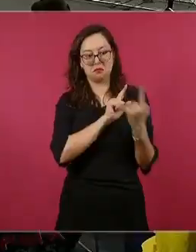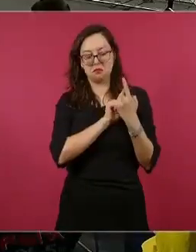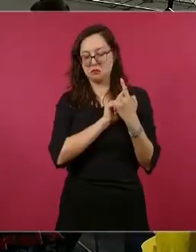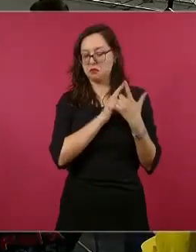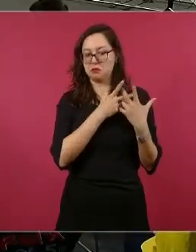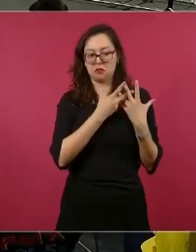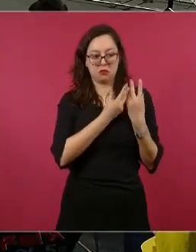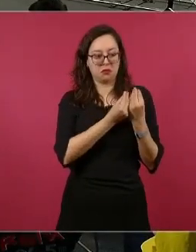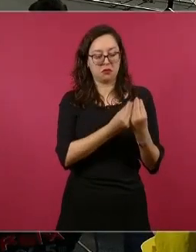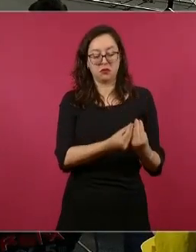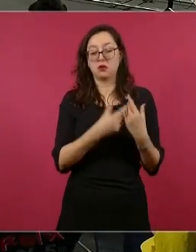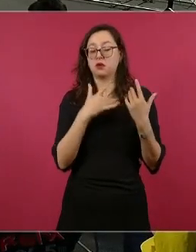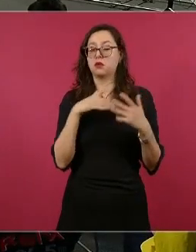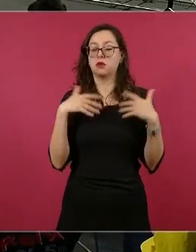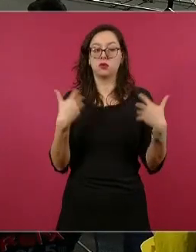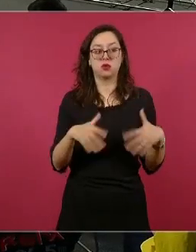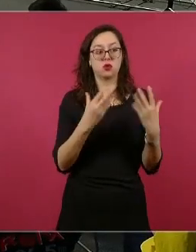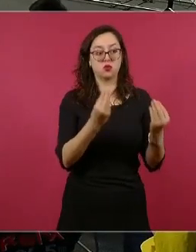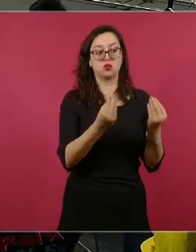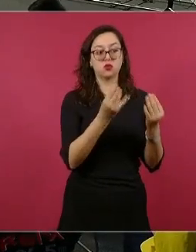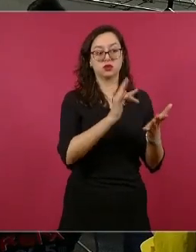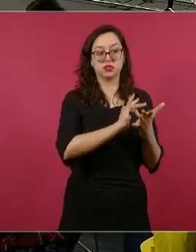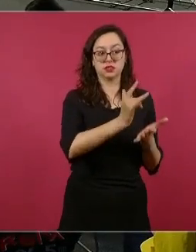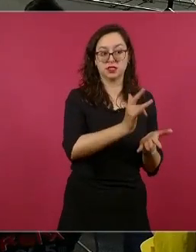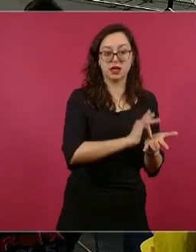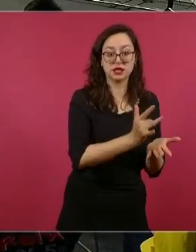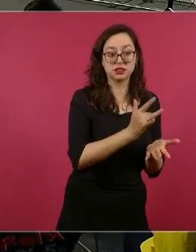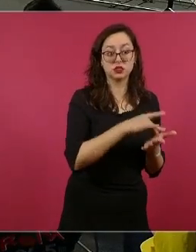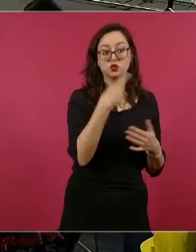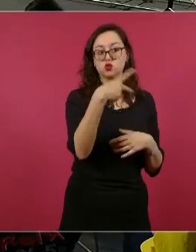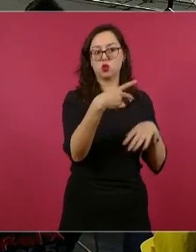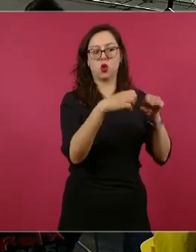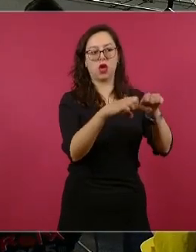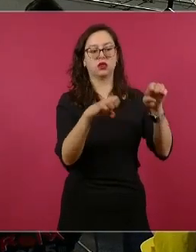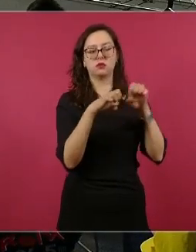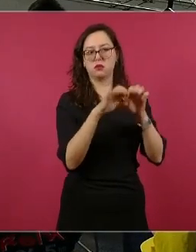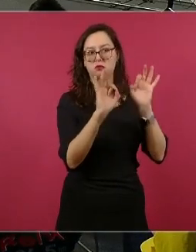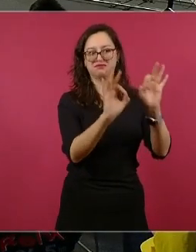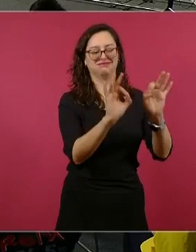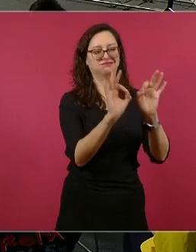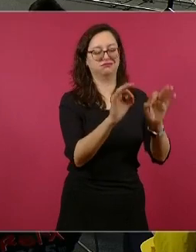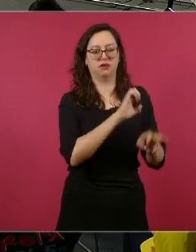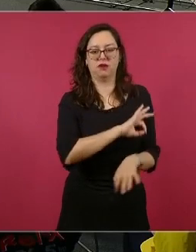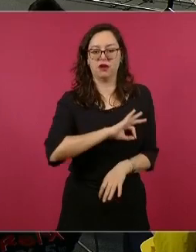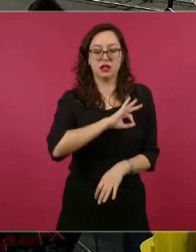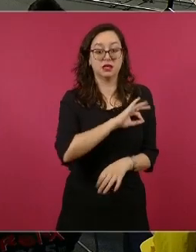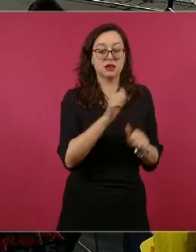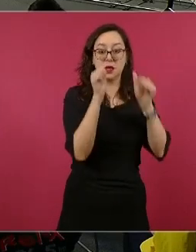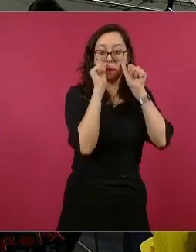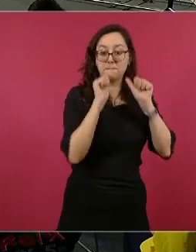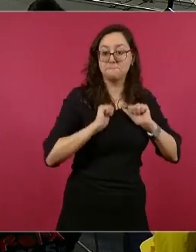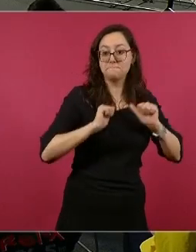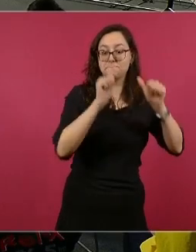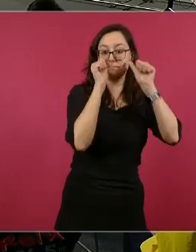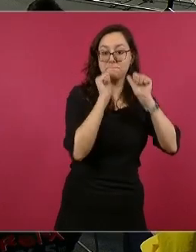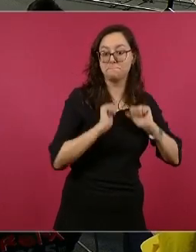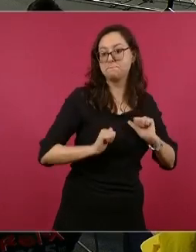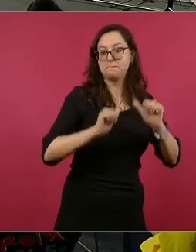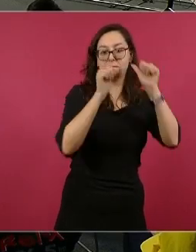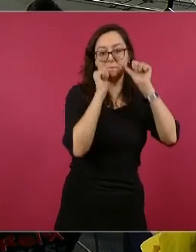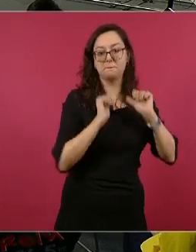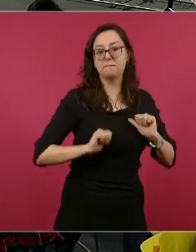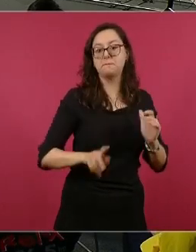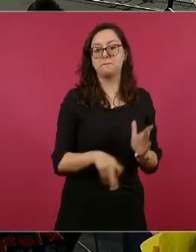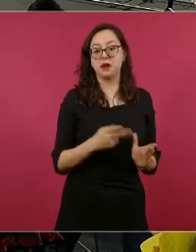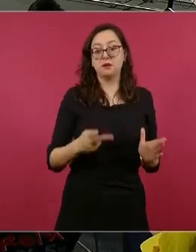y felicitar a todo su equipo porque nos han atendido y muestra de ello el cúmulo de personas que nos